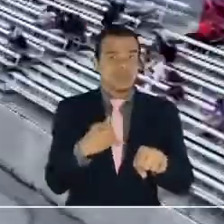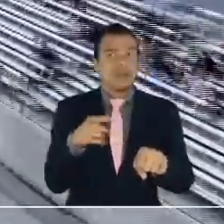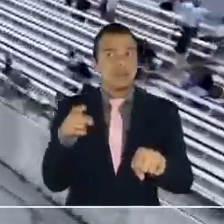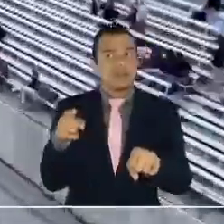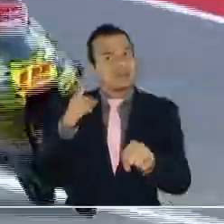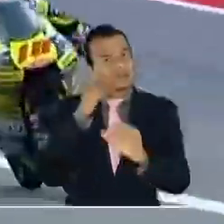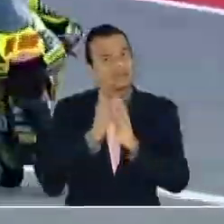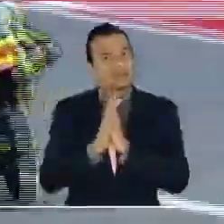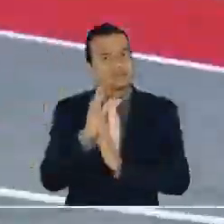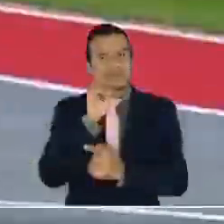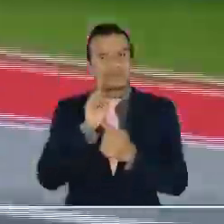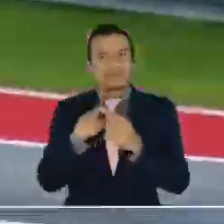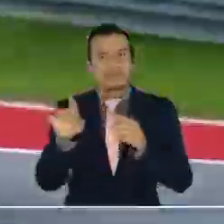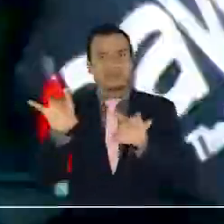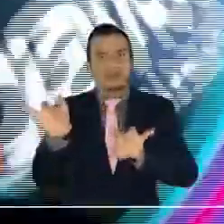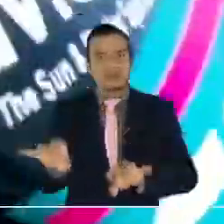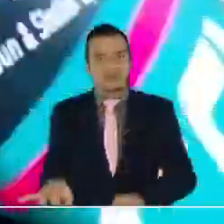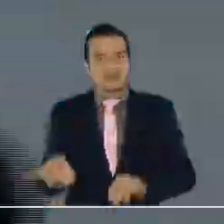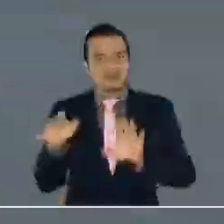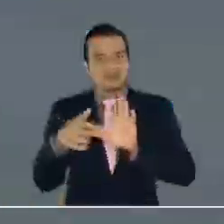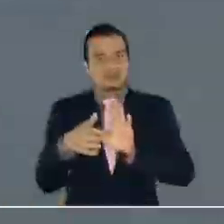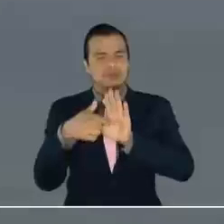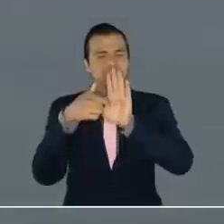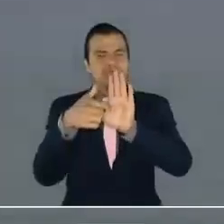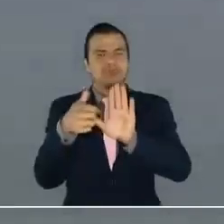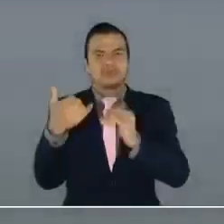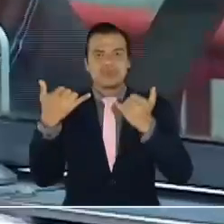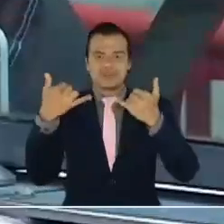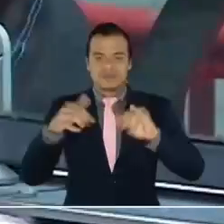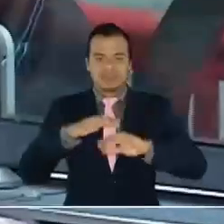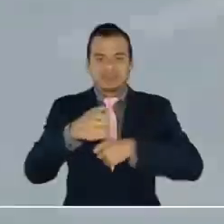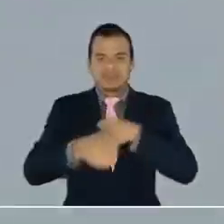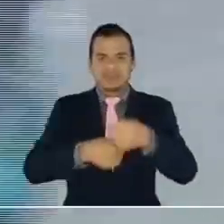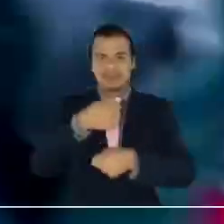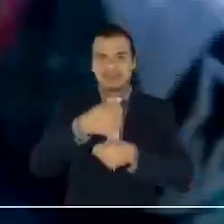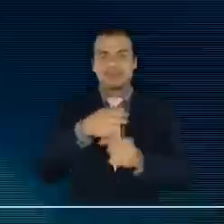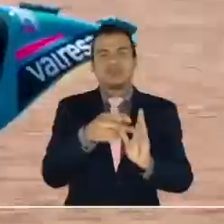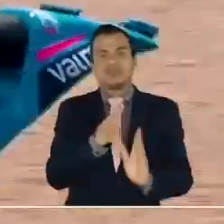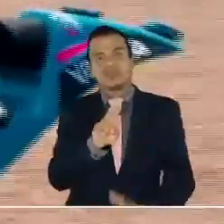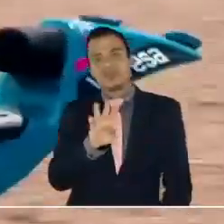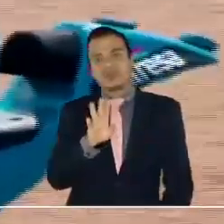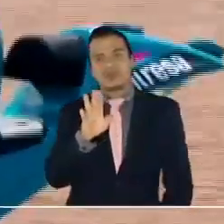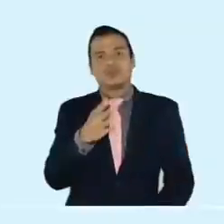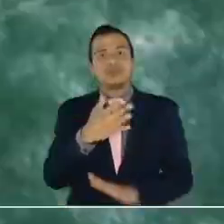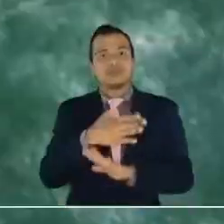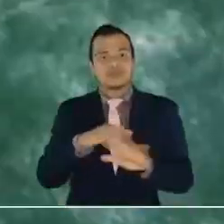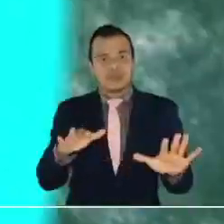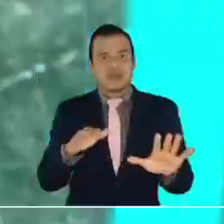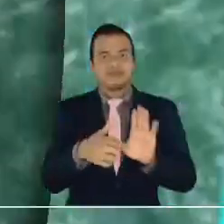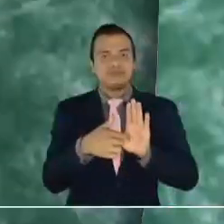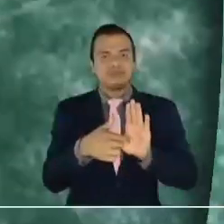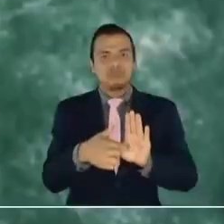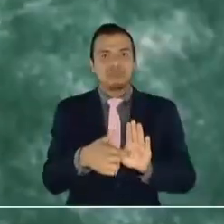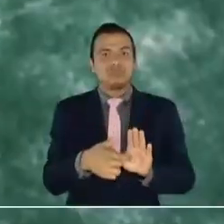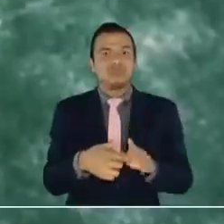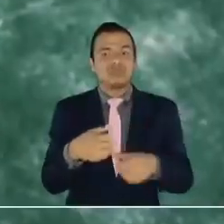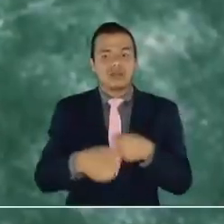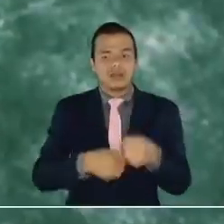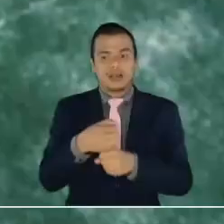gran temporada. El piloto nacional completó 10 victorias y en 2025 correrá en Moto 2.